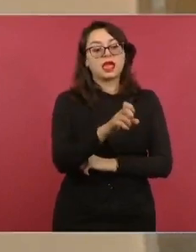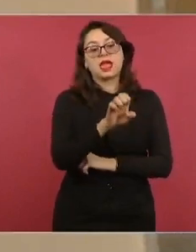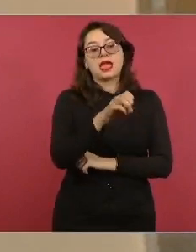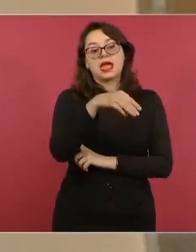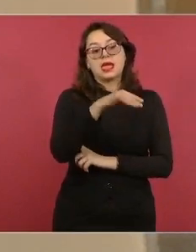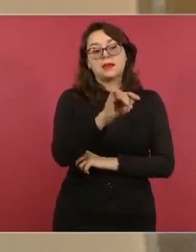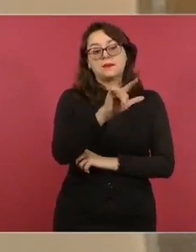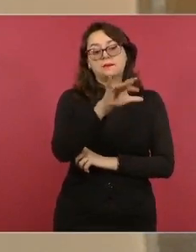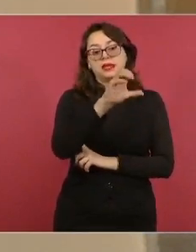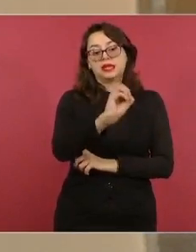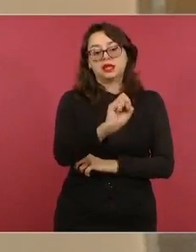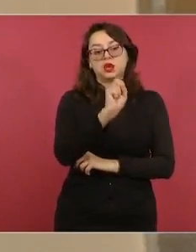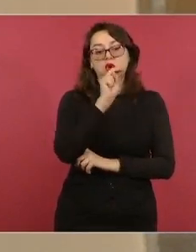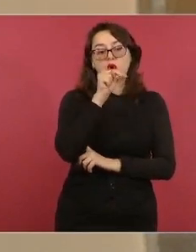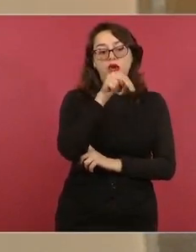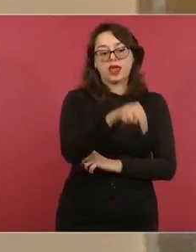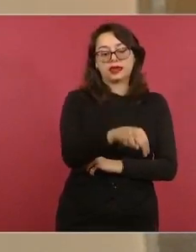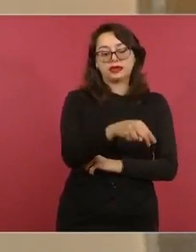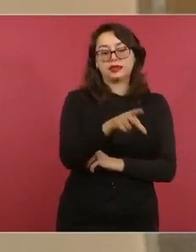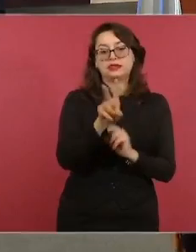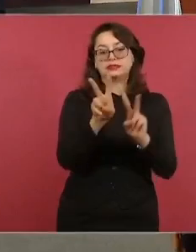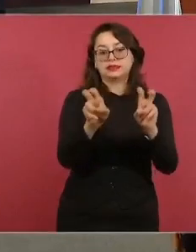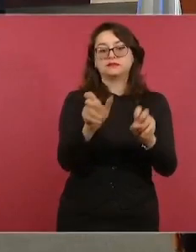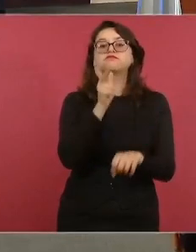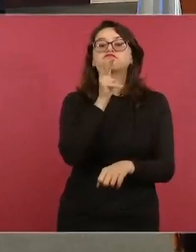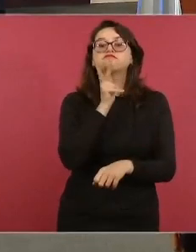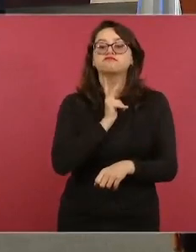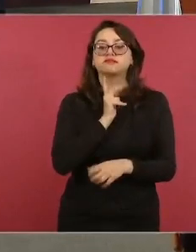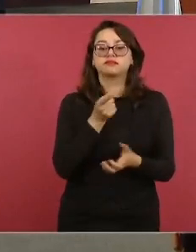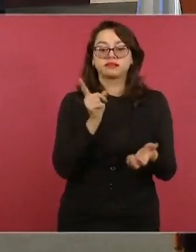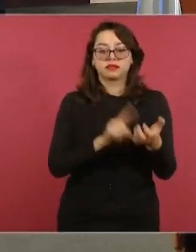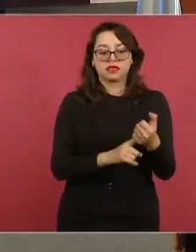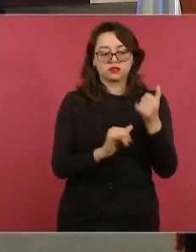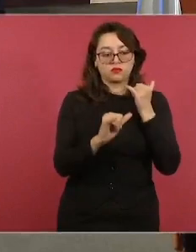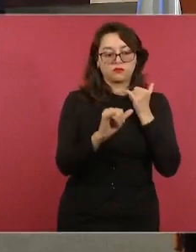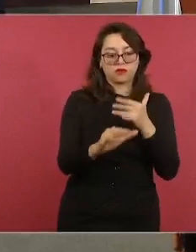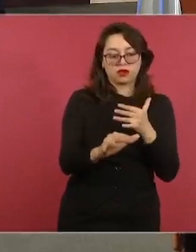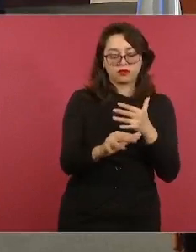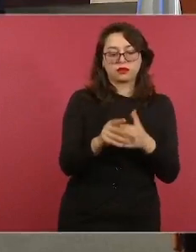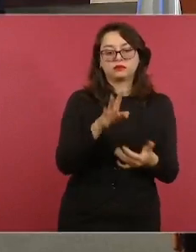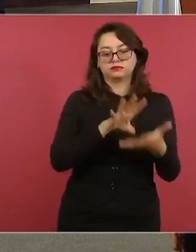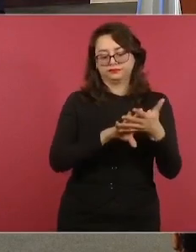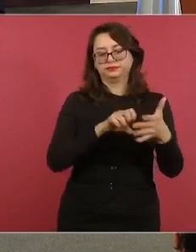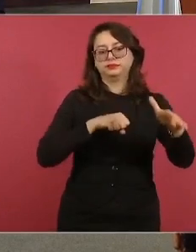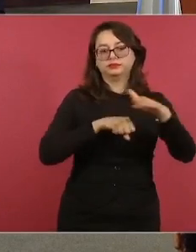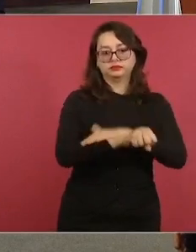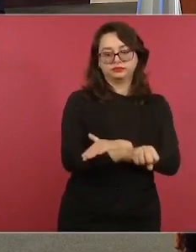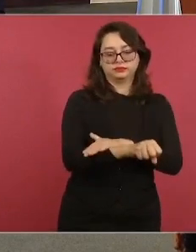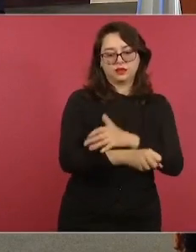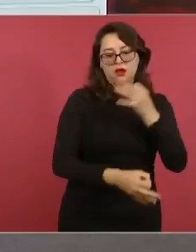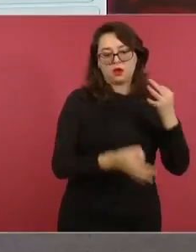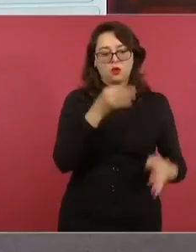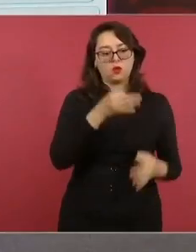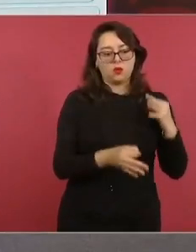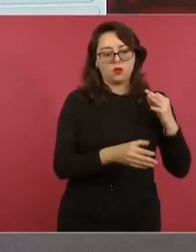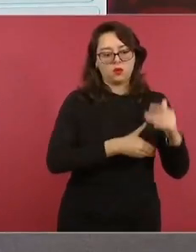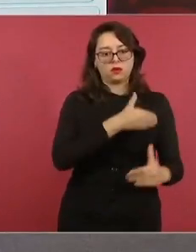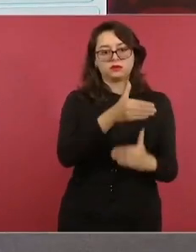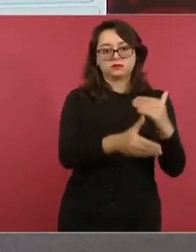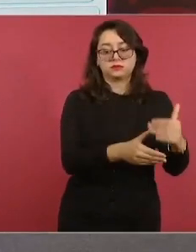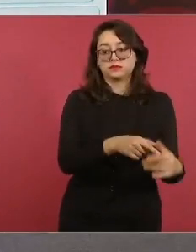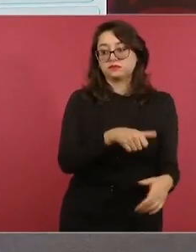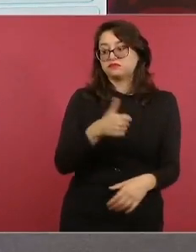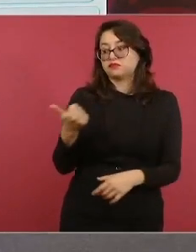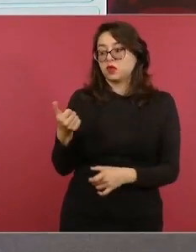aquí el juez Alarcón López ordenó la suspensión del procedimiento que se lleva a cabo en contra de Emilio n